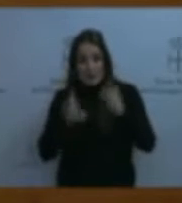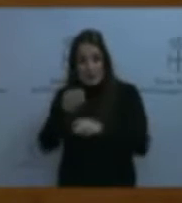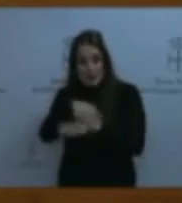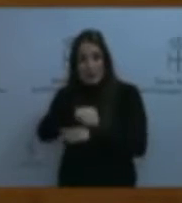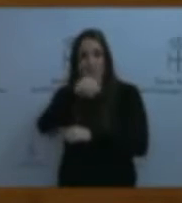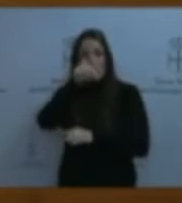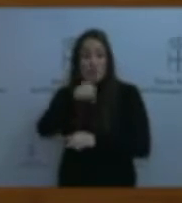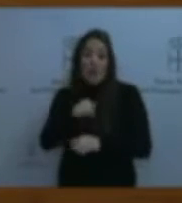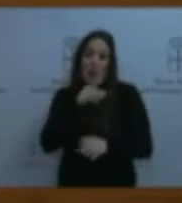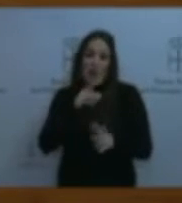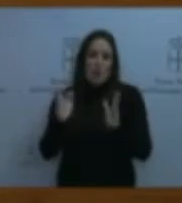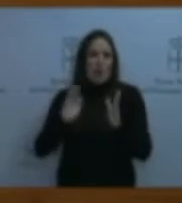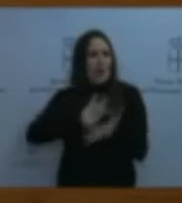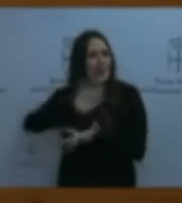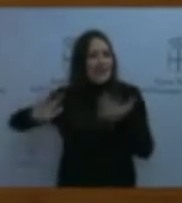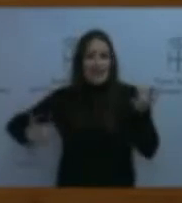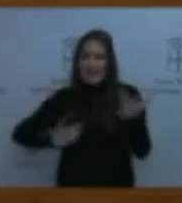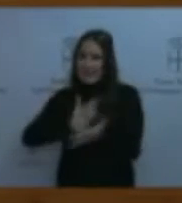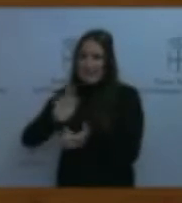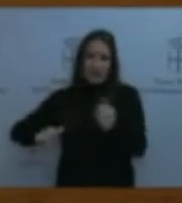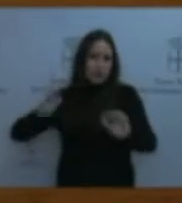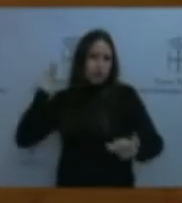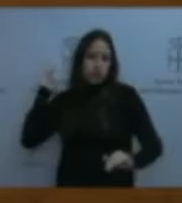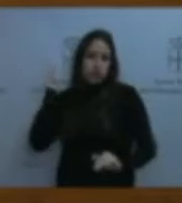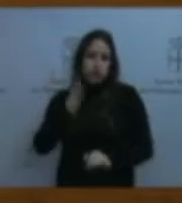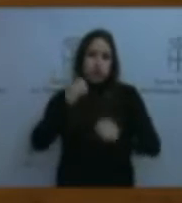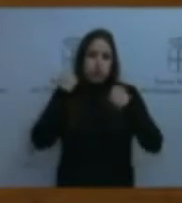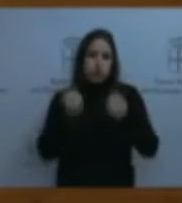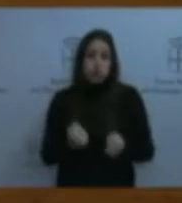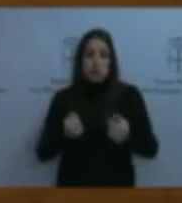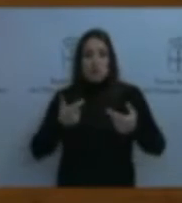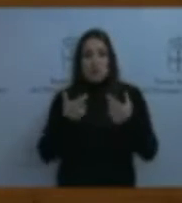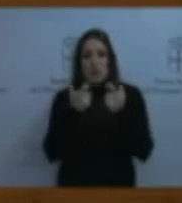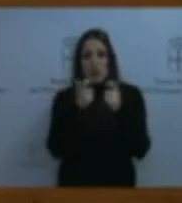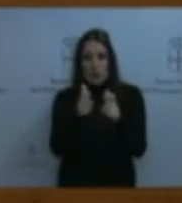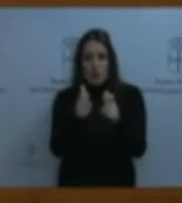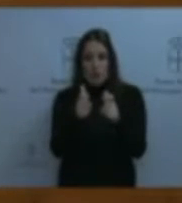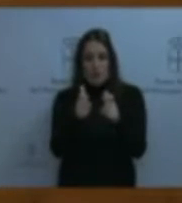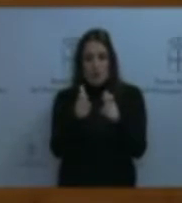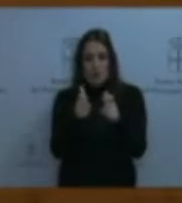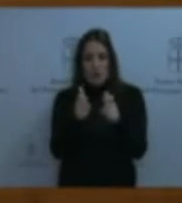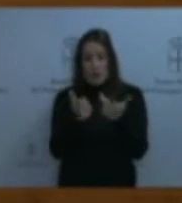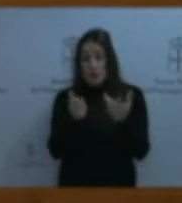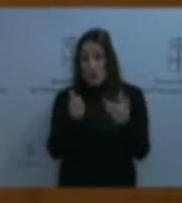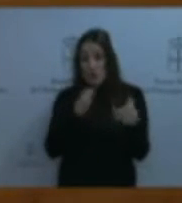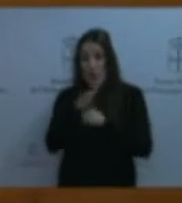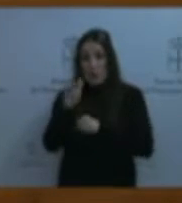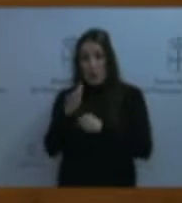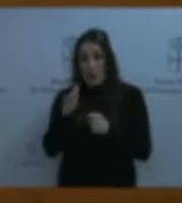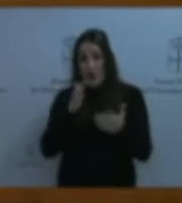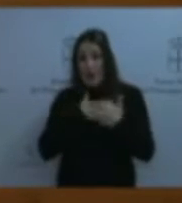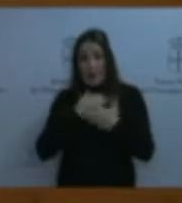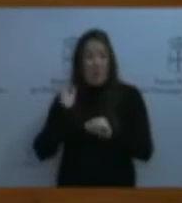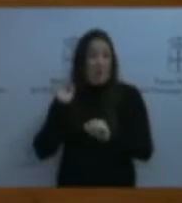en una crisis ahora mismo tremenda con este sector. El mayor ERE que tenemos en el campo lo tenemos en la leche,